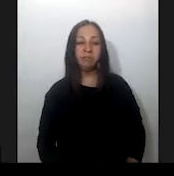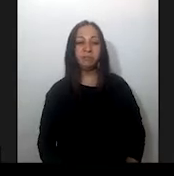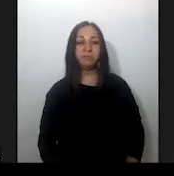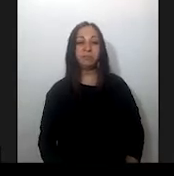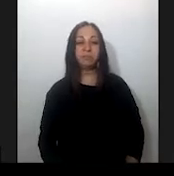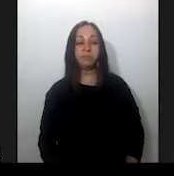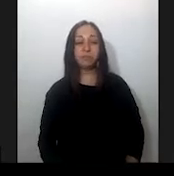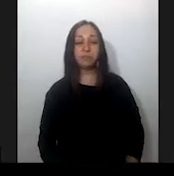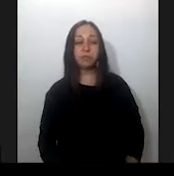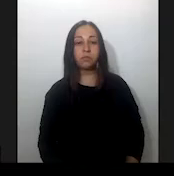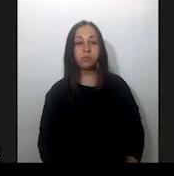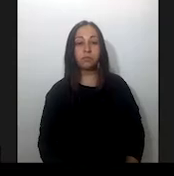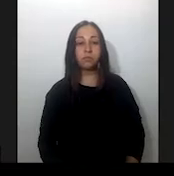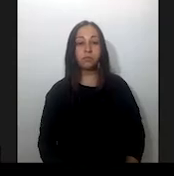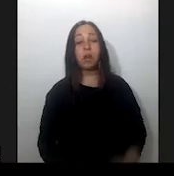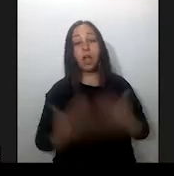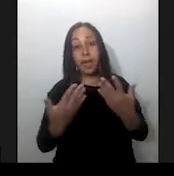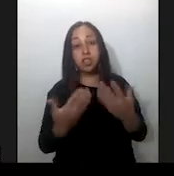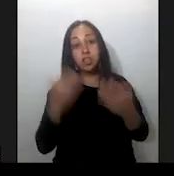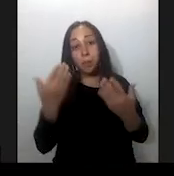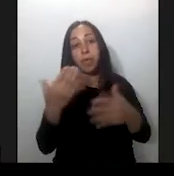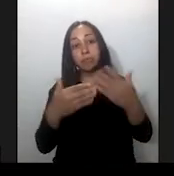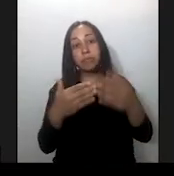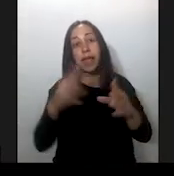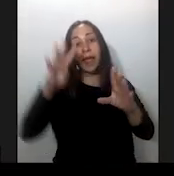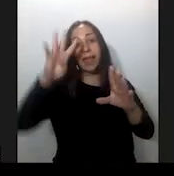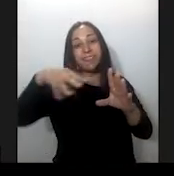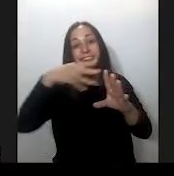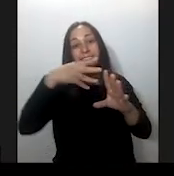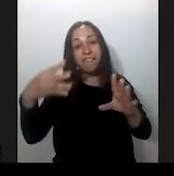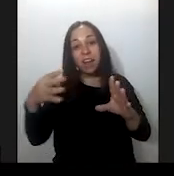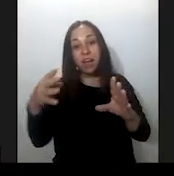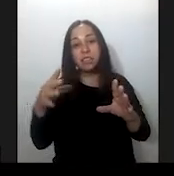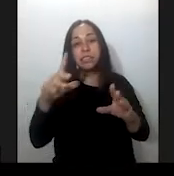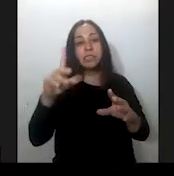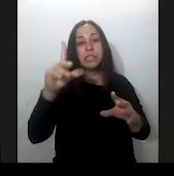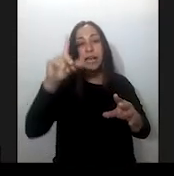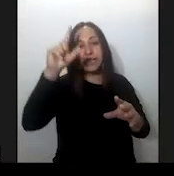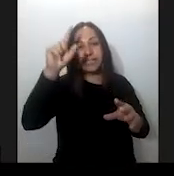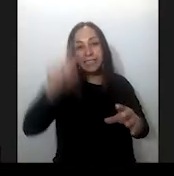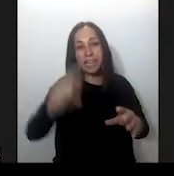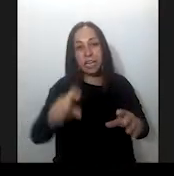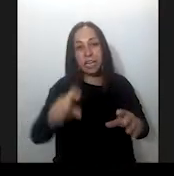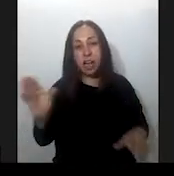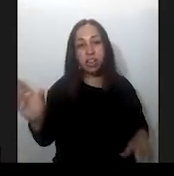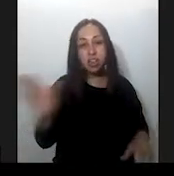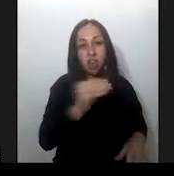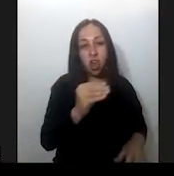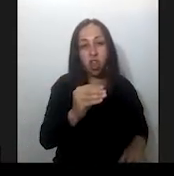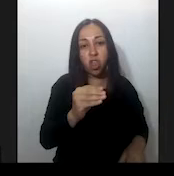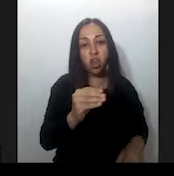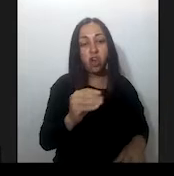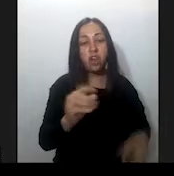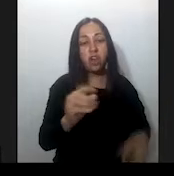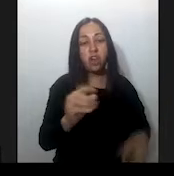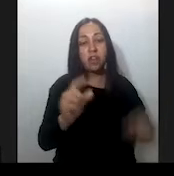Esto lo podríamos establecer dentro de una tabla, ¿no? Podría seleccionarlo todo y empezar a trabajar con el tema de